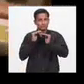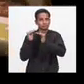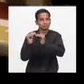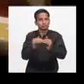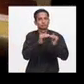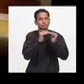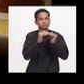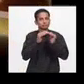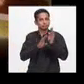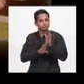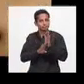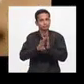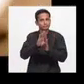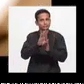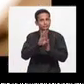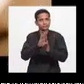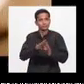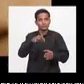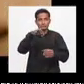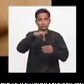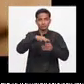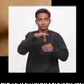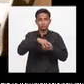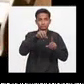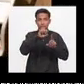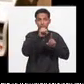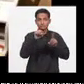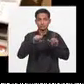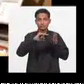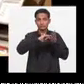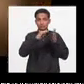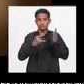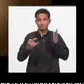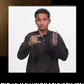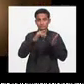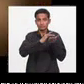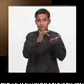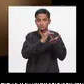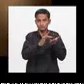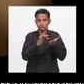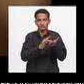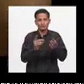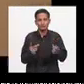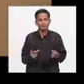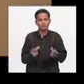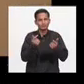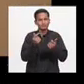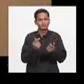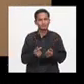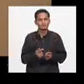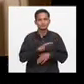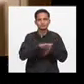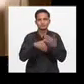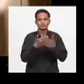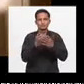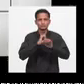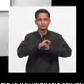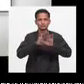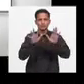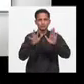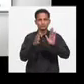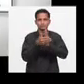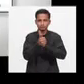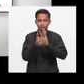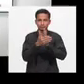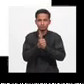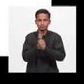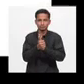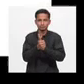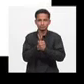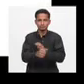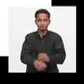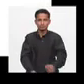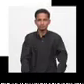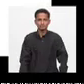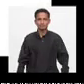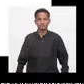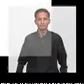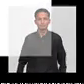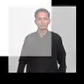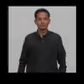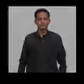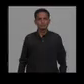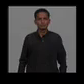futuro el voto electrónico es un mecanismo sencillo seguro y transparente que agilizará el proceso de votación capacitate consejo